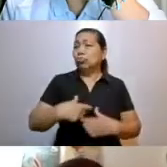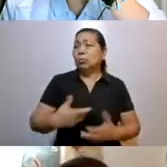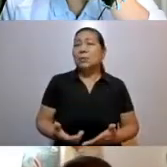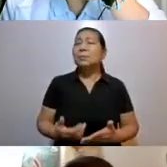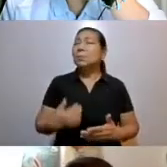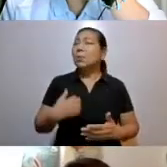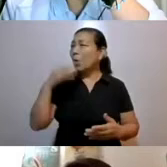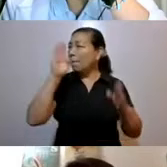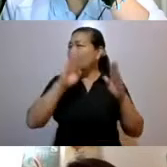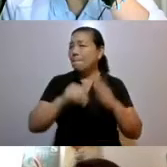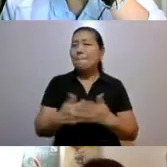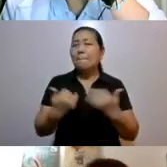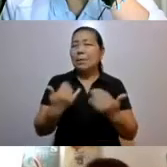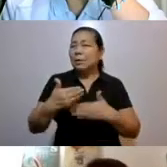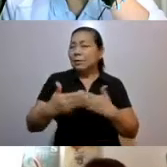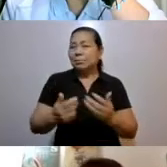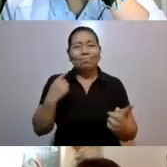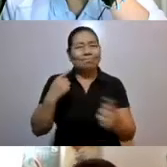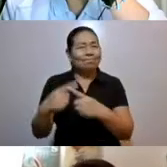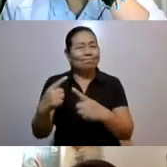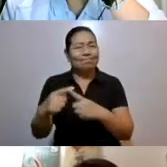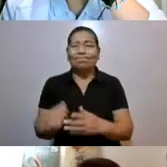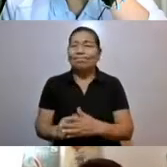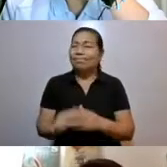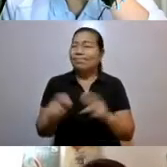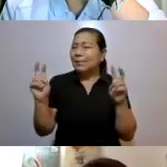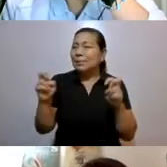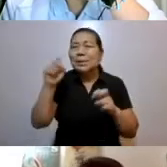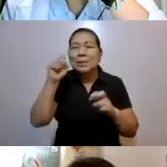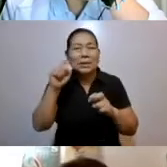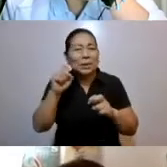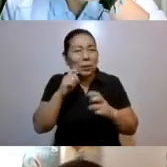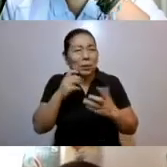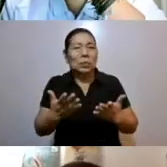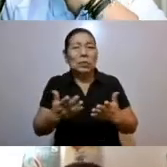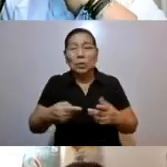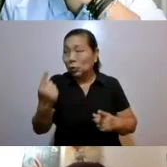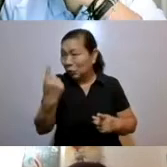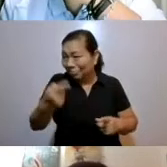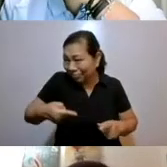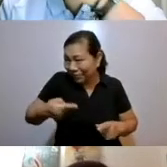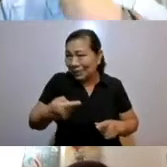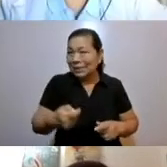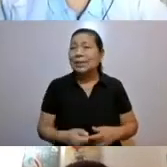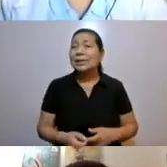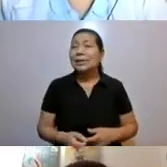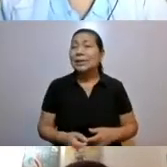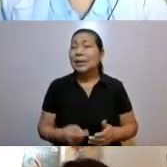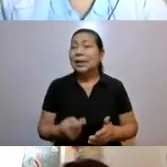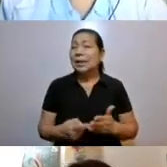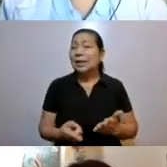Me preocupo, esto genera diversos temas sexuales, no solamente disfunción eréctil, el hecho